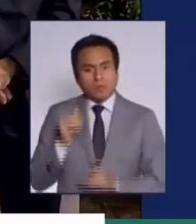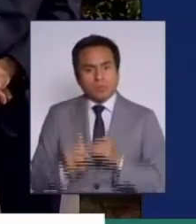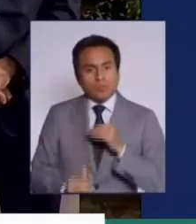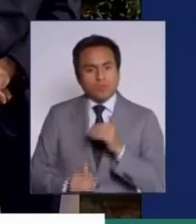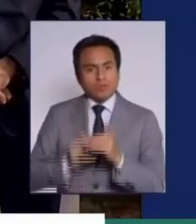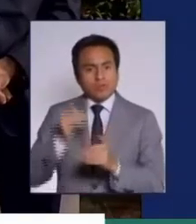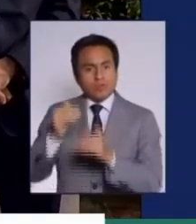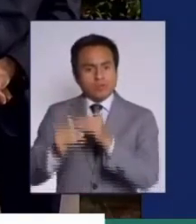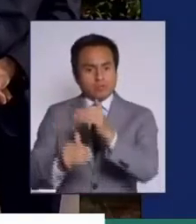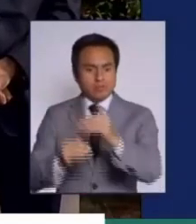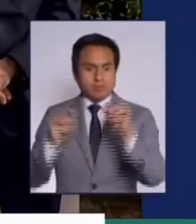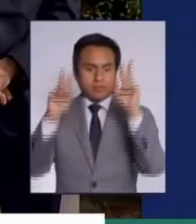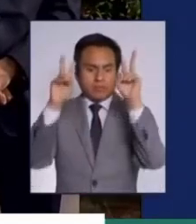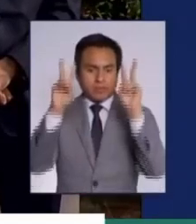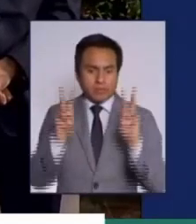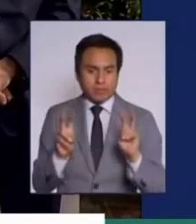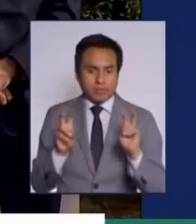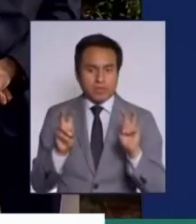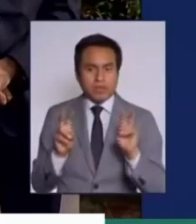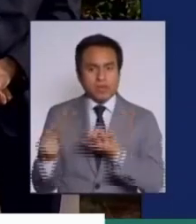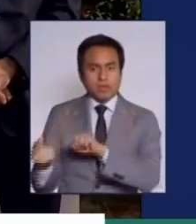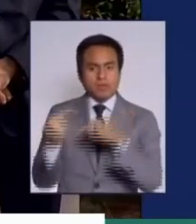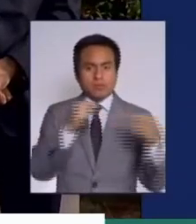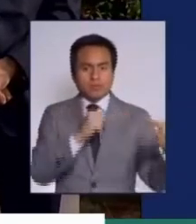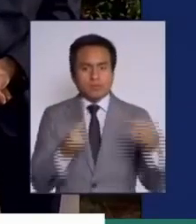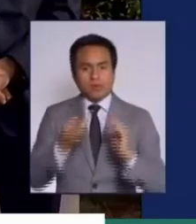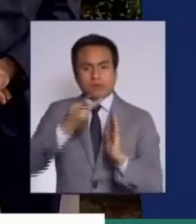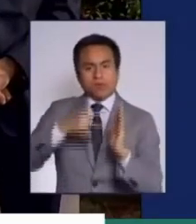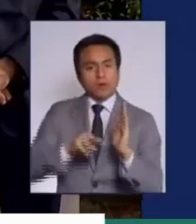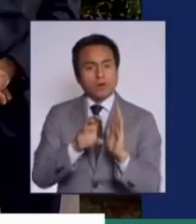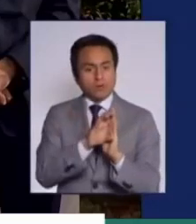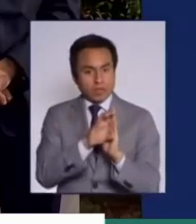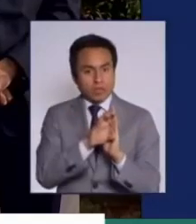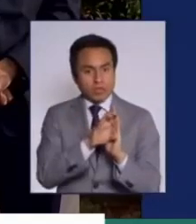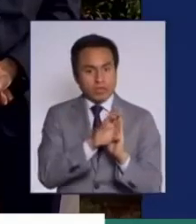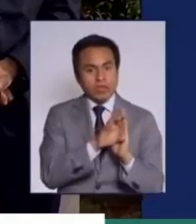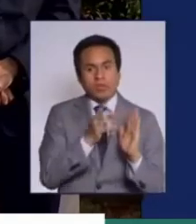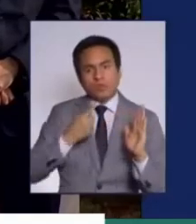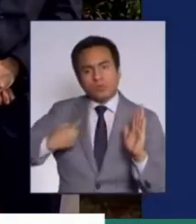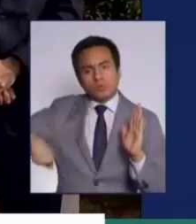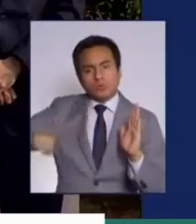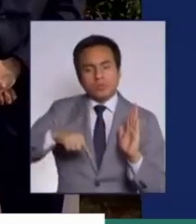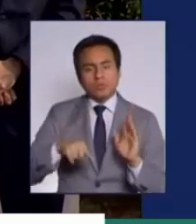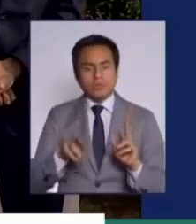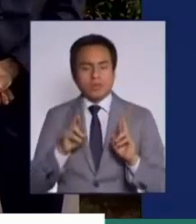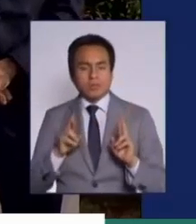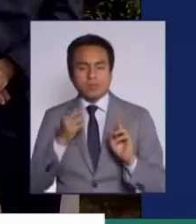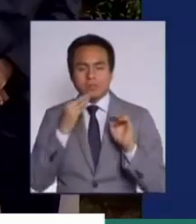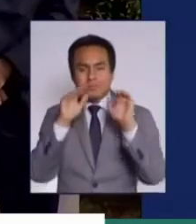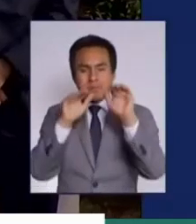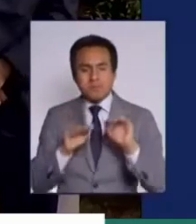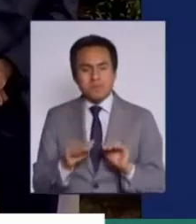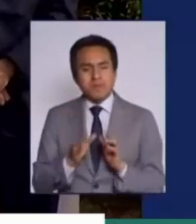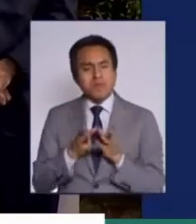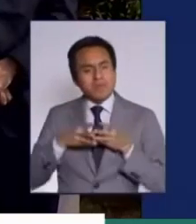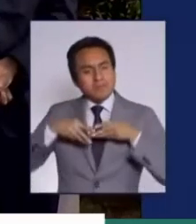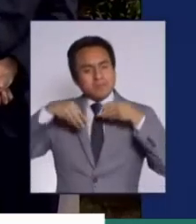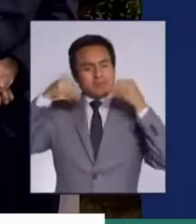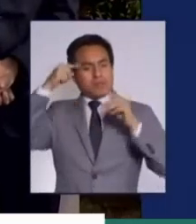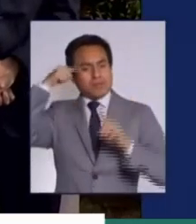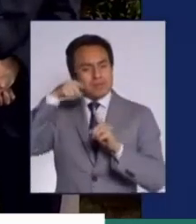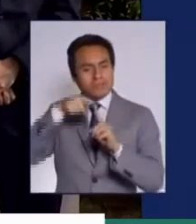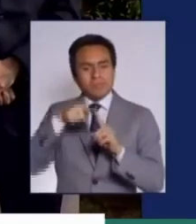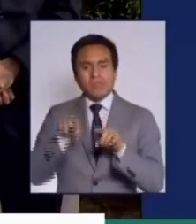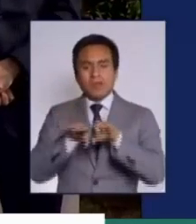interesantes y hay muchas lecturas que se le pueden dar. Respecto de la pregunta, amigo mío, ¿qué nota le pondría usted al gobierno en el contexto de los últimos acontecimientos desde la